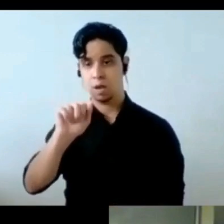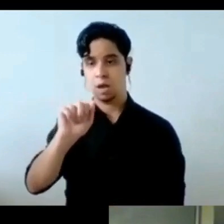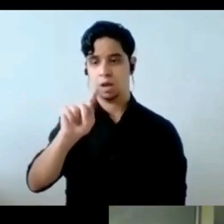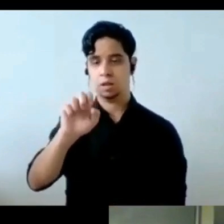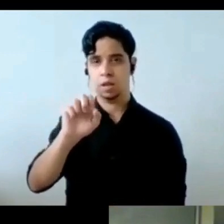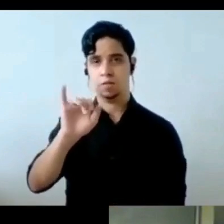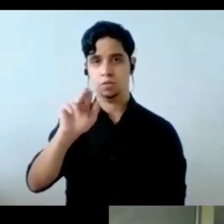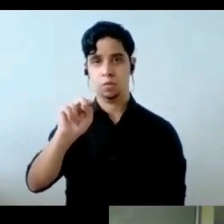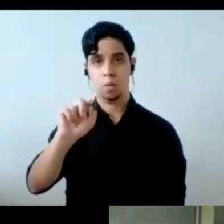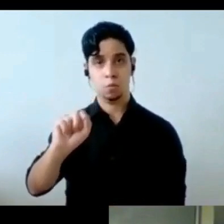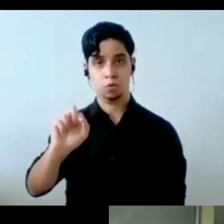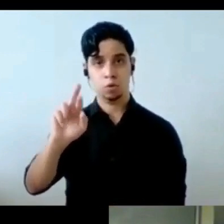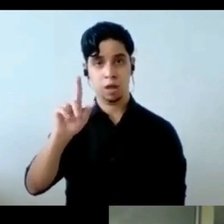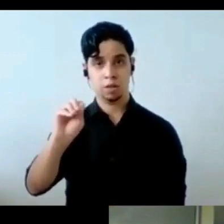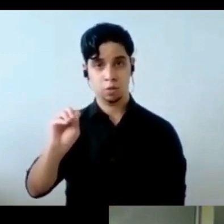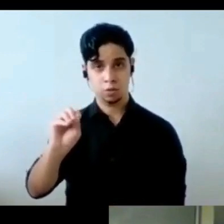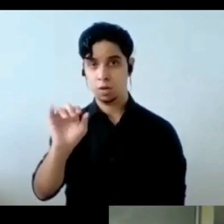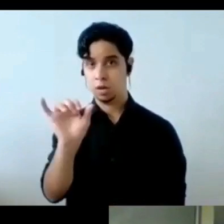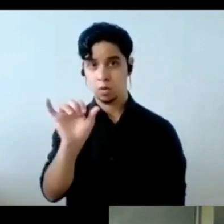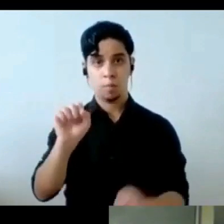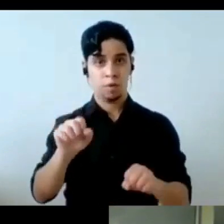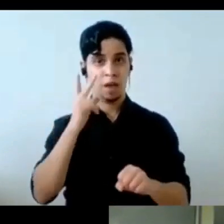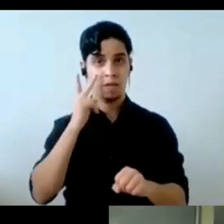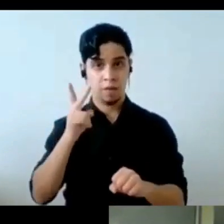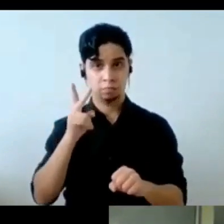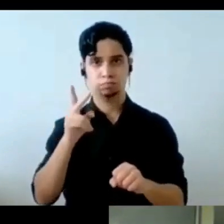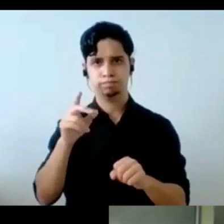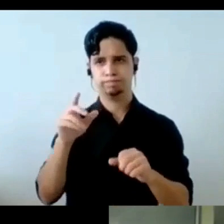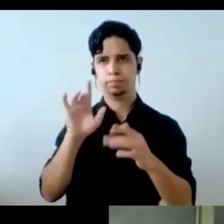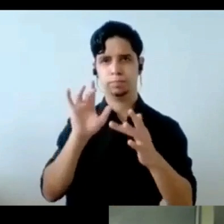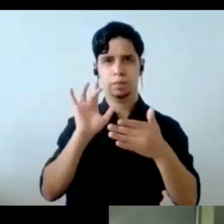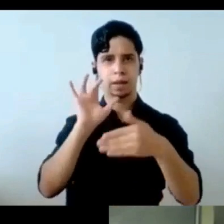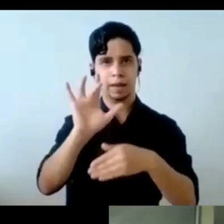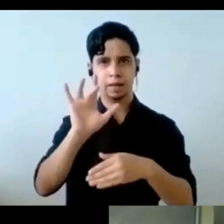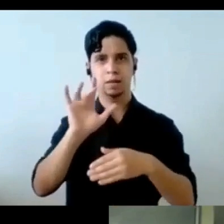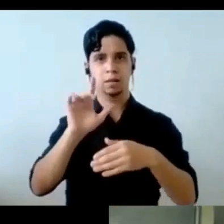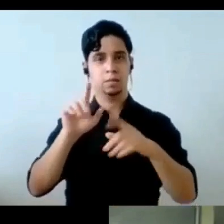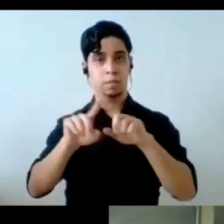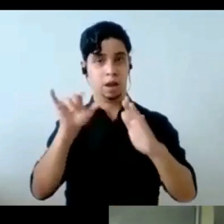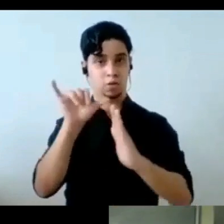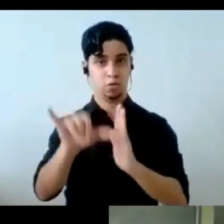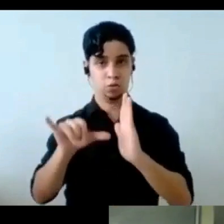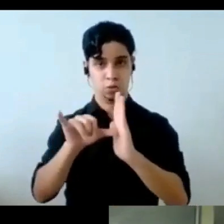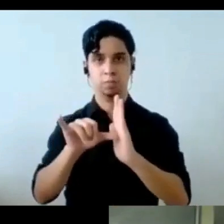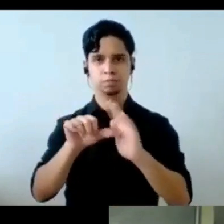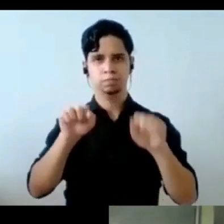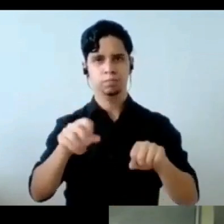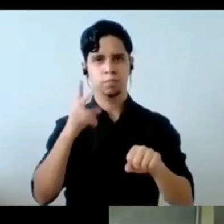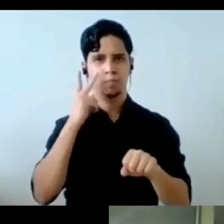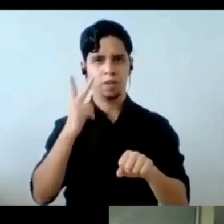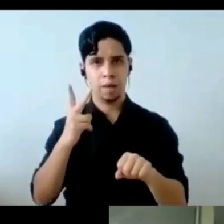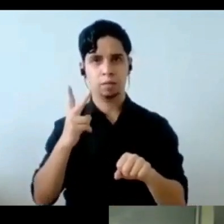artefusión.radio y también van a encontrar los enlaces de nuestro canal de YouTube donde también están los programas de esta